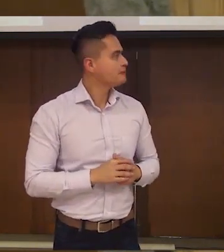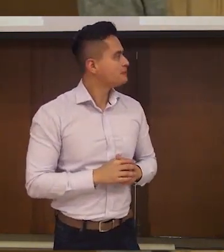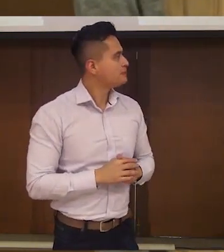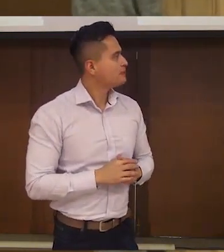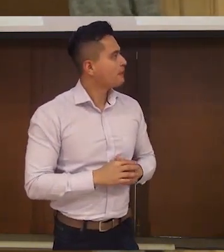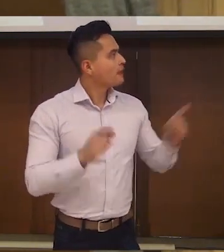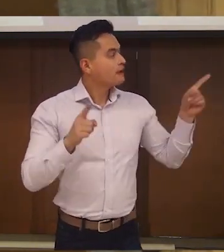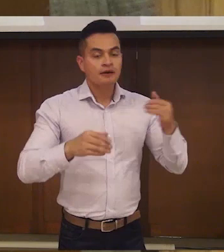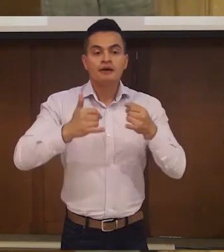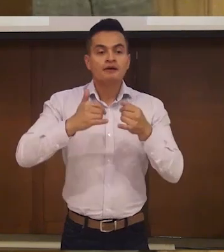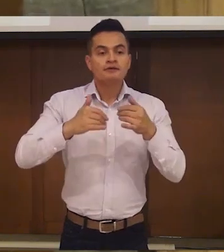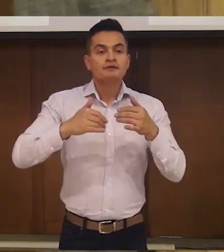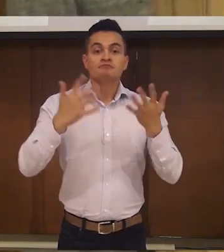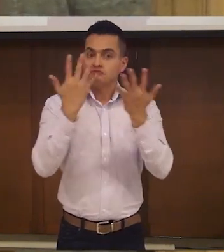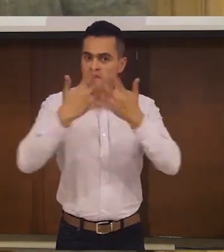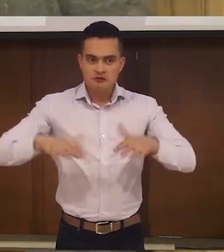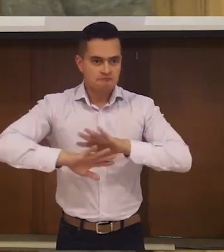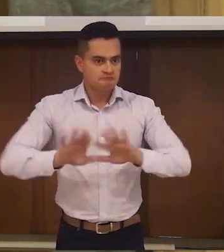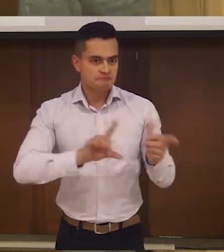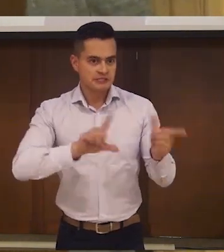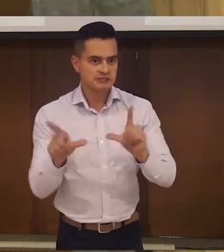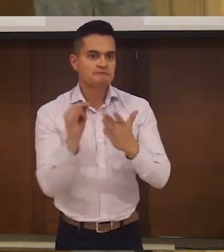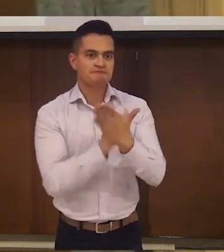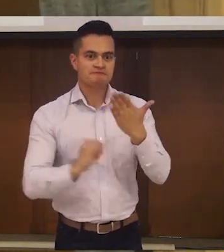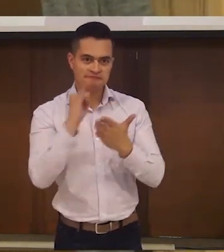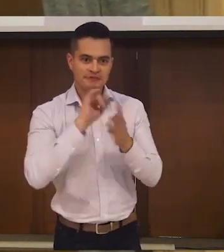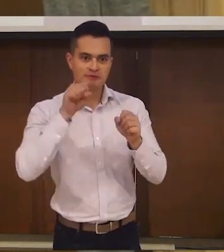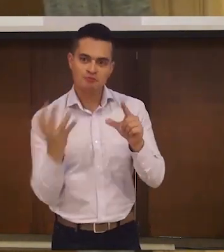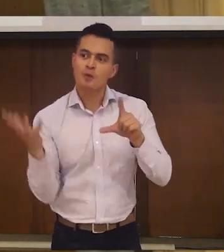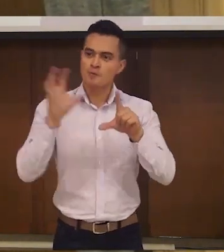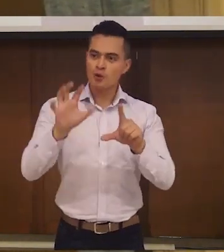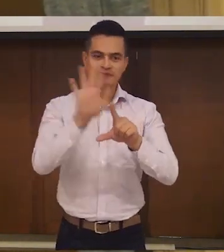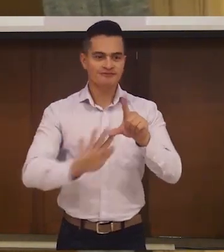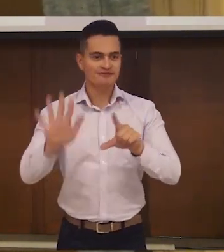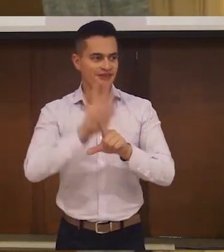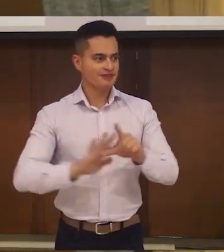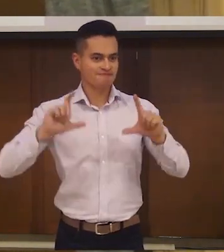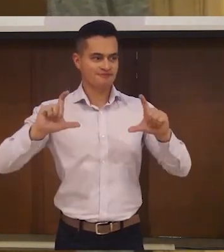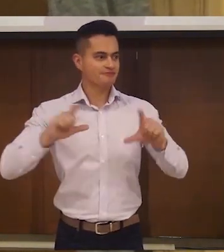Y la imagen terminada, que es la que van a ver en el video.